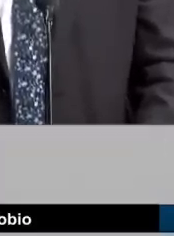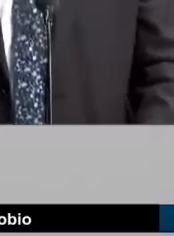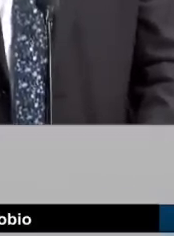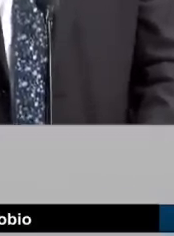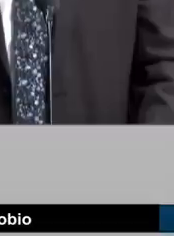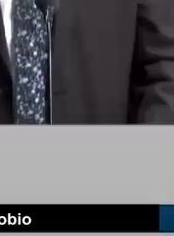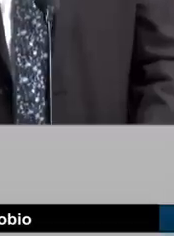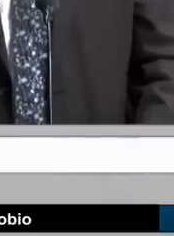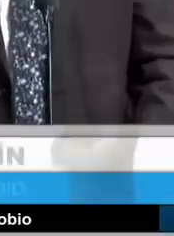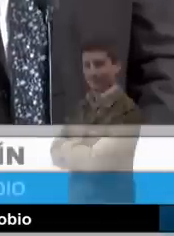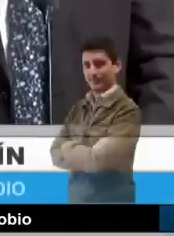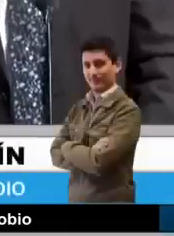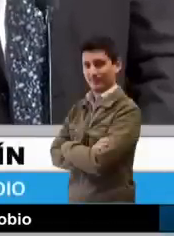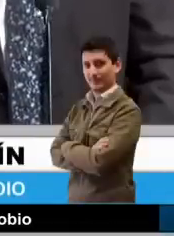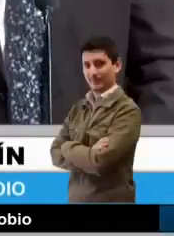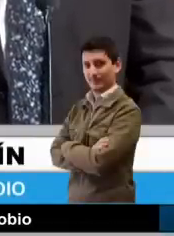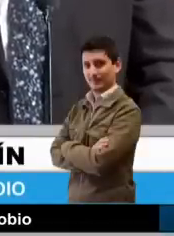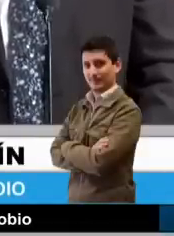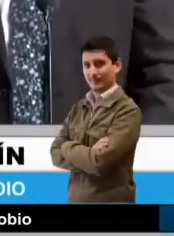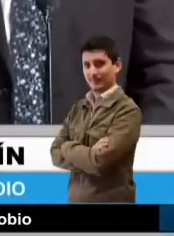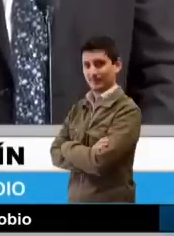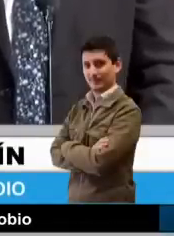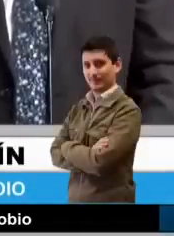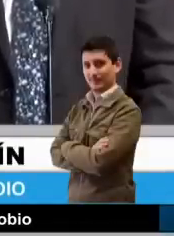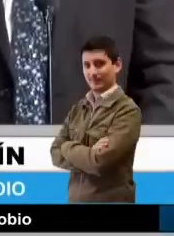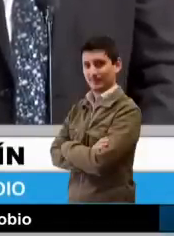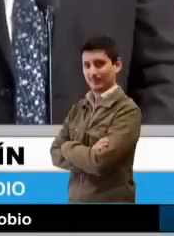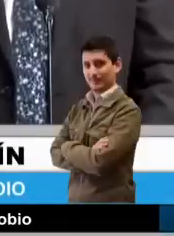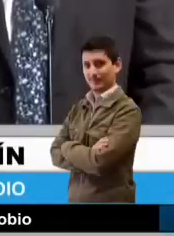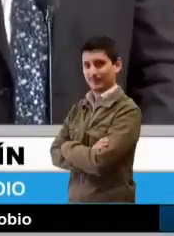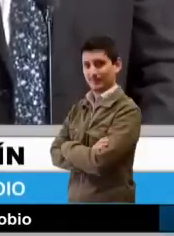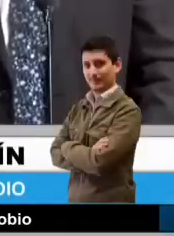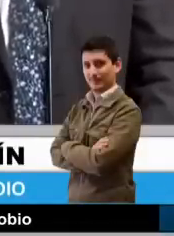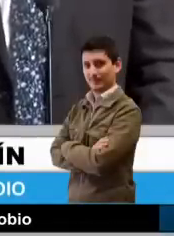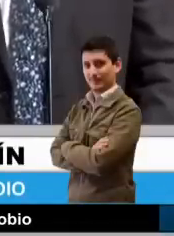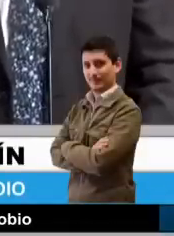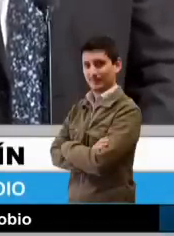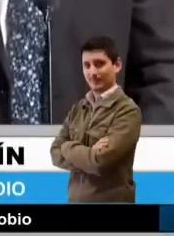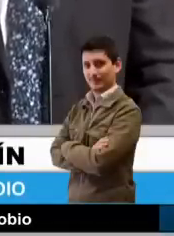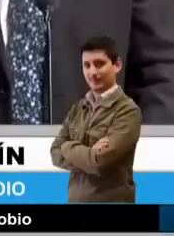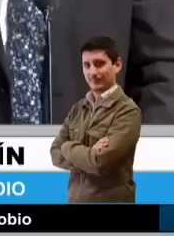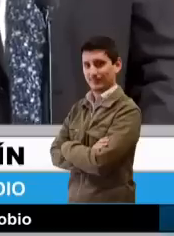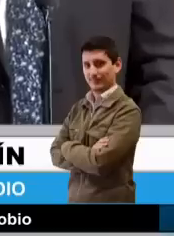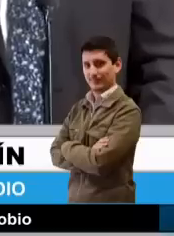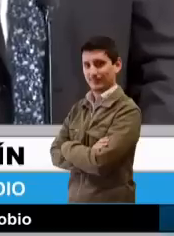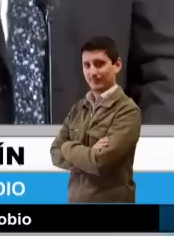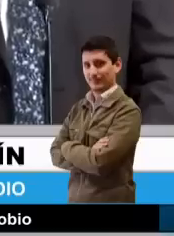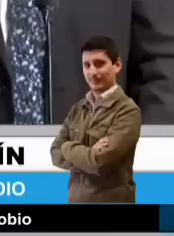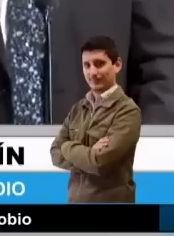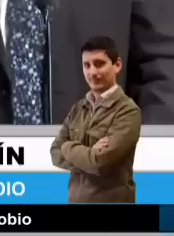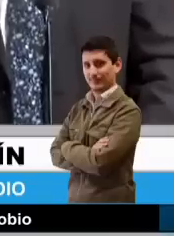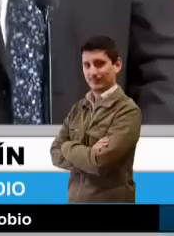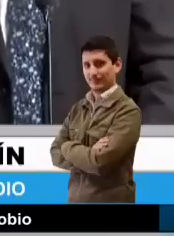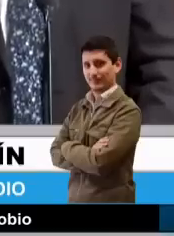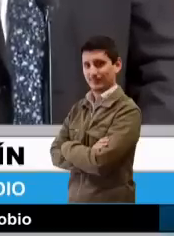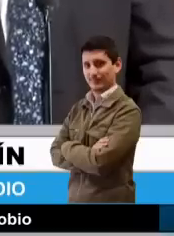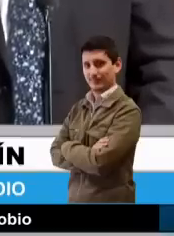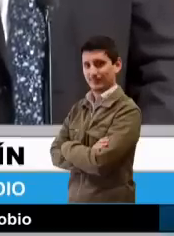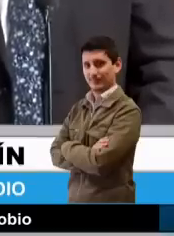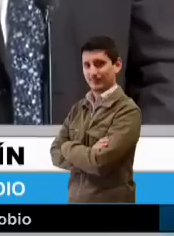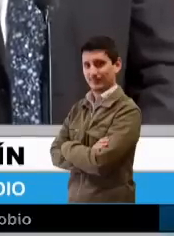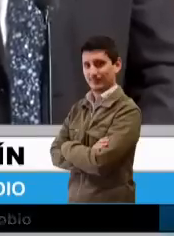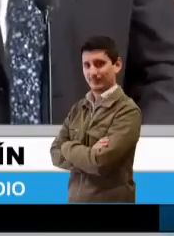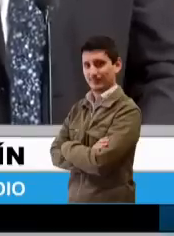momento acerca de la... incluso así se dijo de parte de Hacienda, la mucha confianza que había respecto de